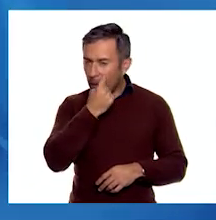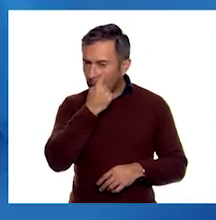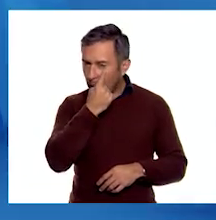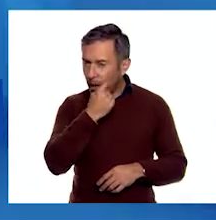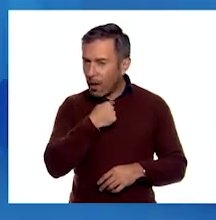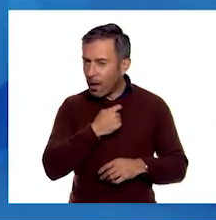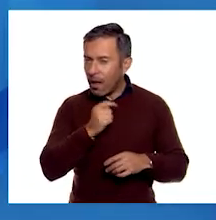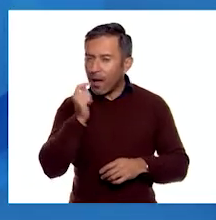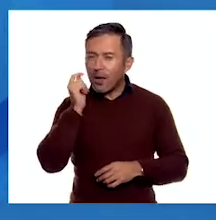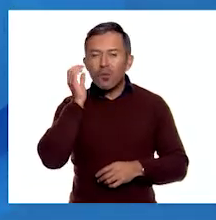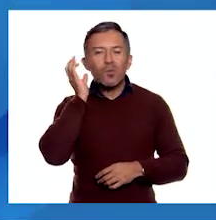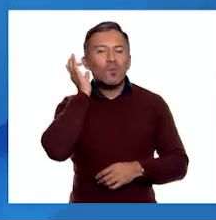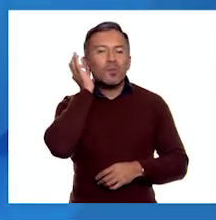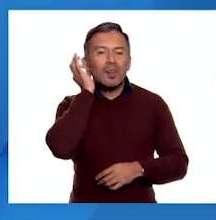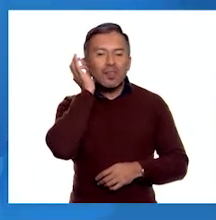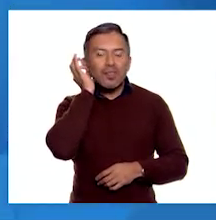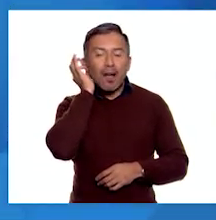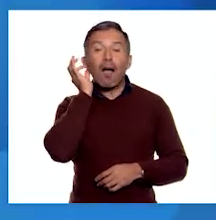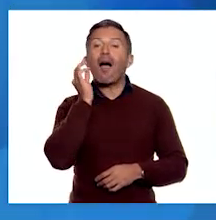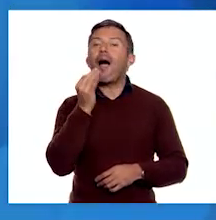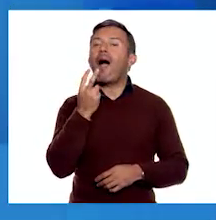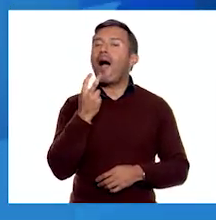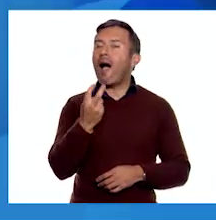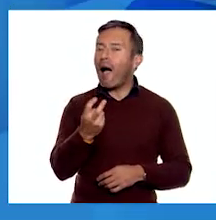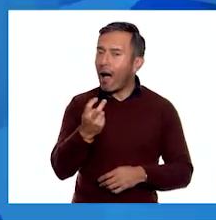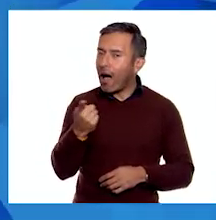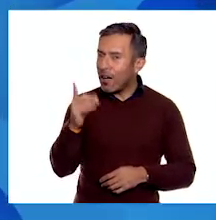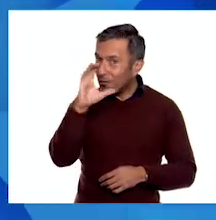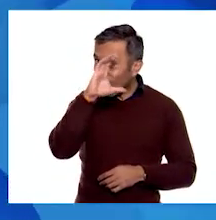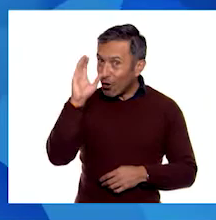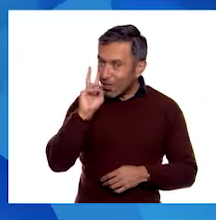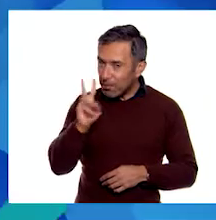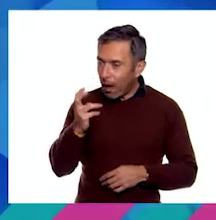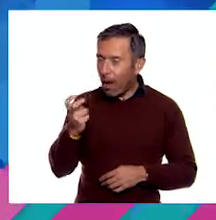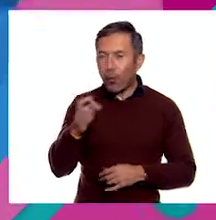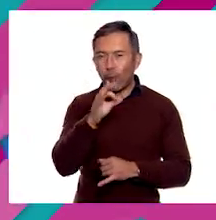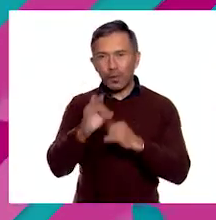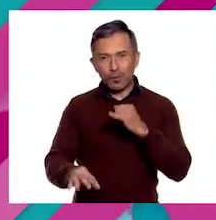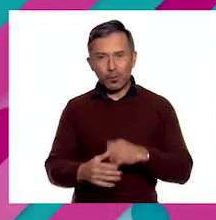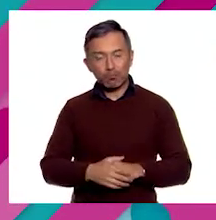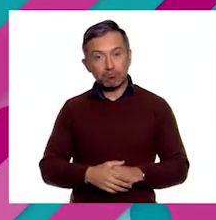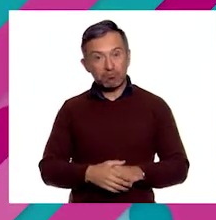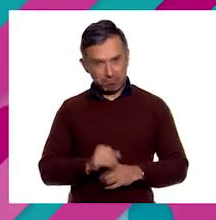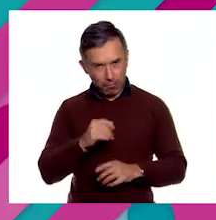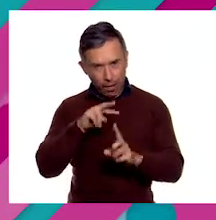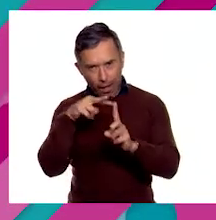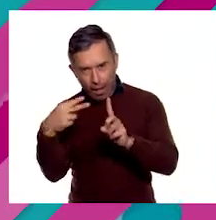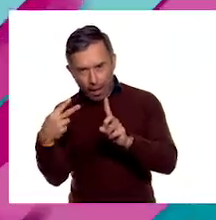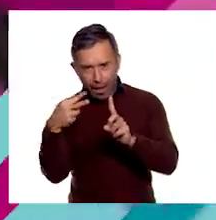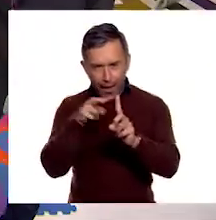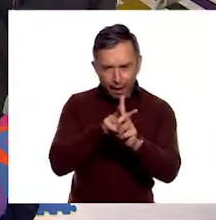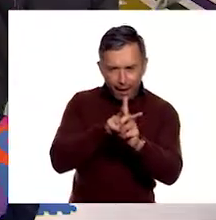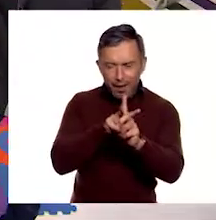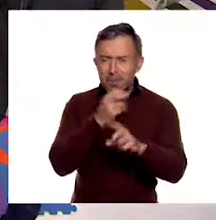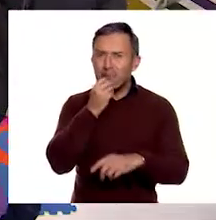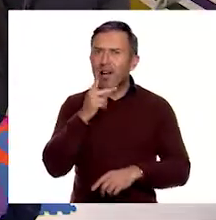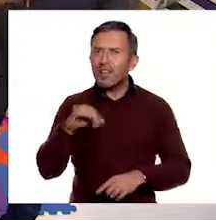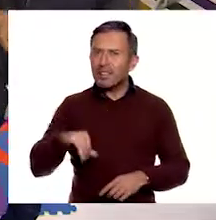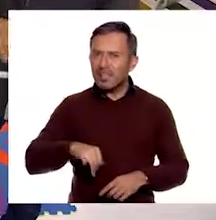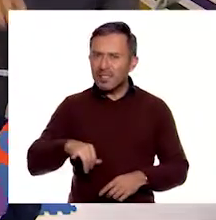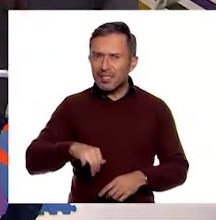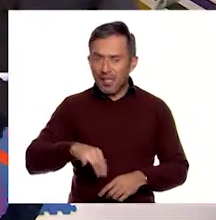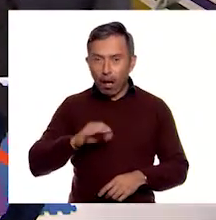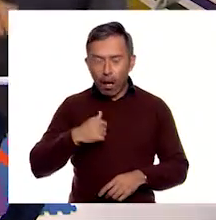Muy bien. Y con esas terminamos estas imágenes, Eric, y mira... ¡Qué interesante! Niñas y niños, ¿ustedes lo han visto?